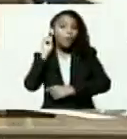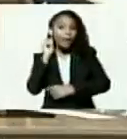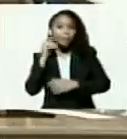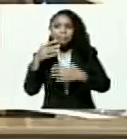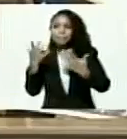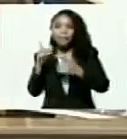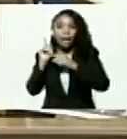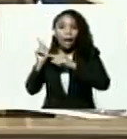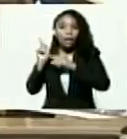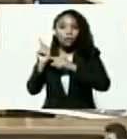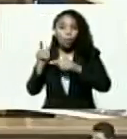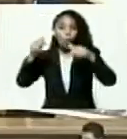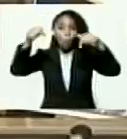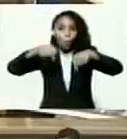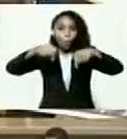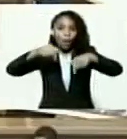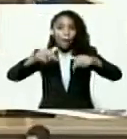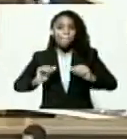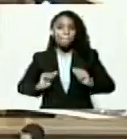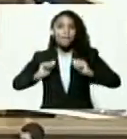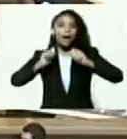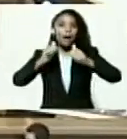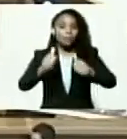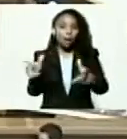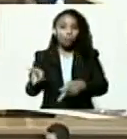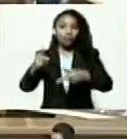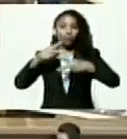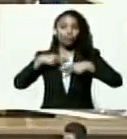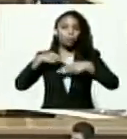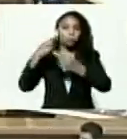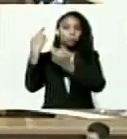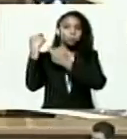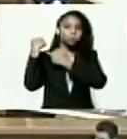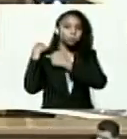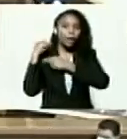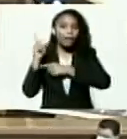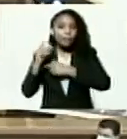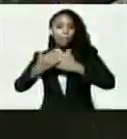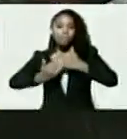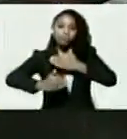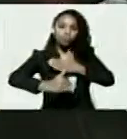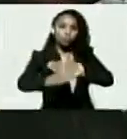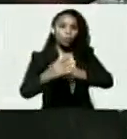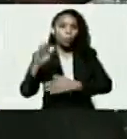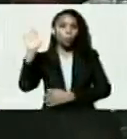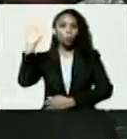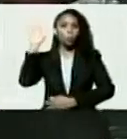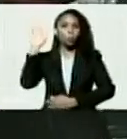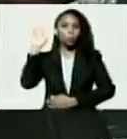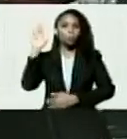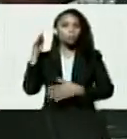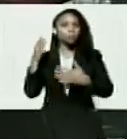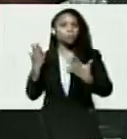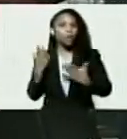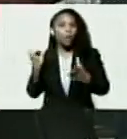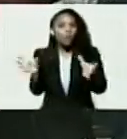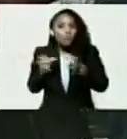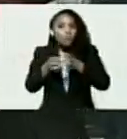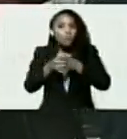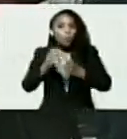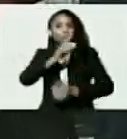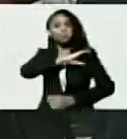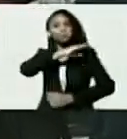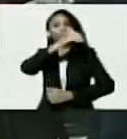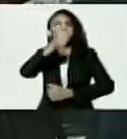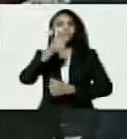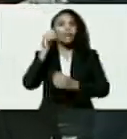a partir del día de hoy asumen sus responsabilidades, van a proceder a ser juramentados por la Junta Directiva de